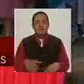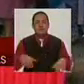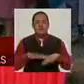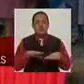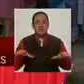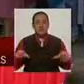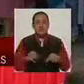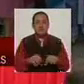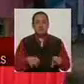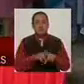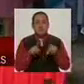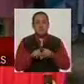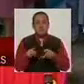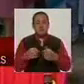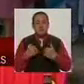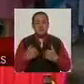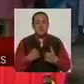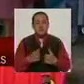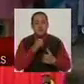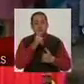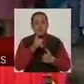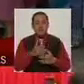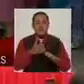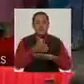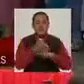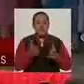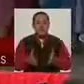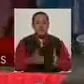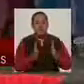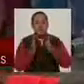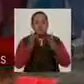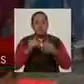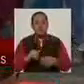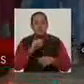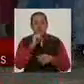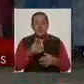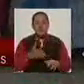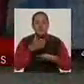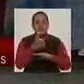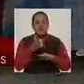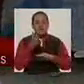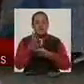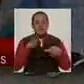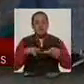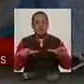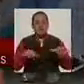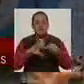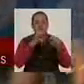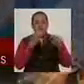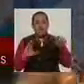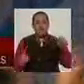lo que son vías de acceso, vías terrestres, llegarlo hasta la zona de la costa